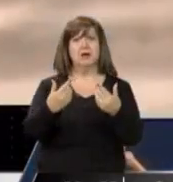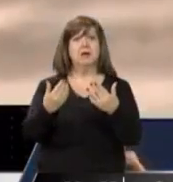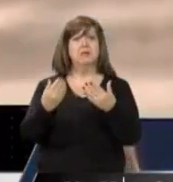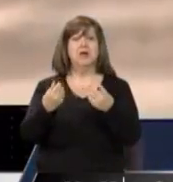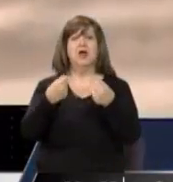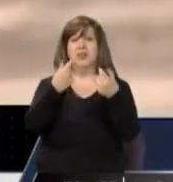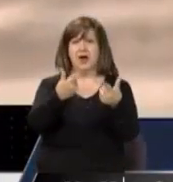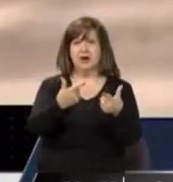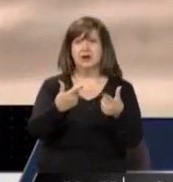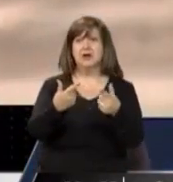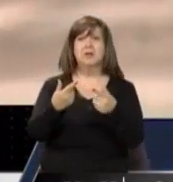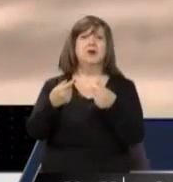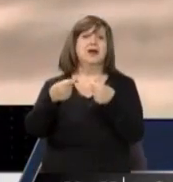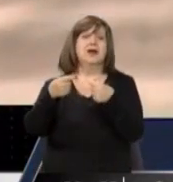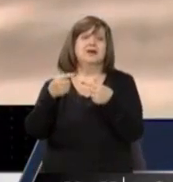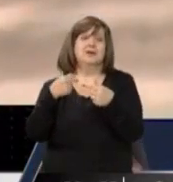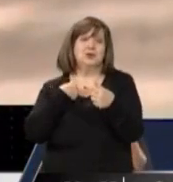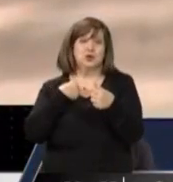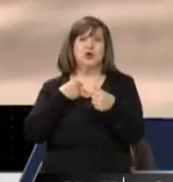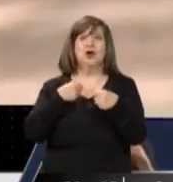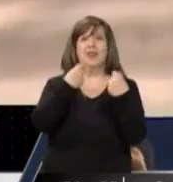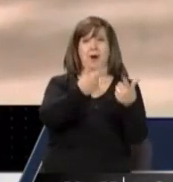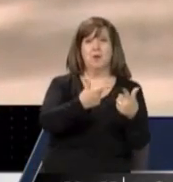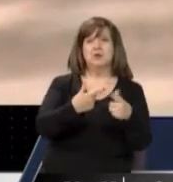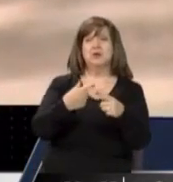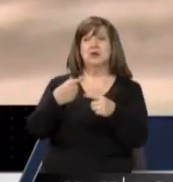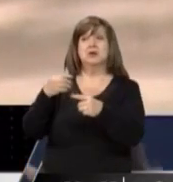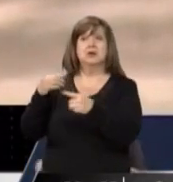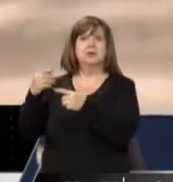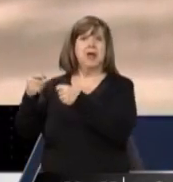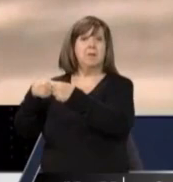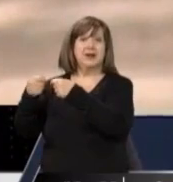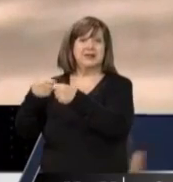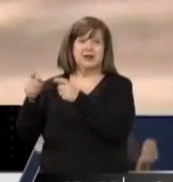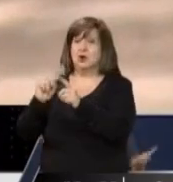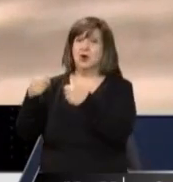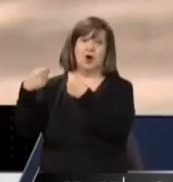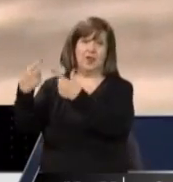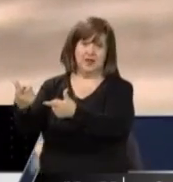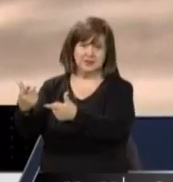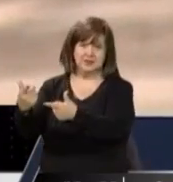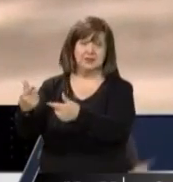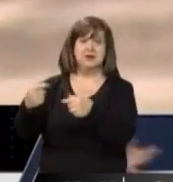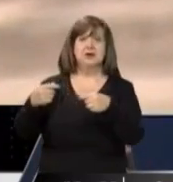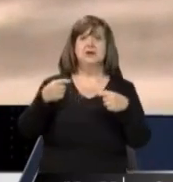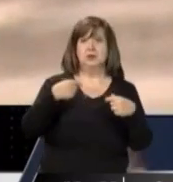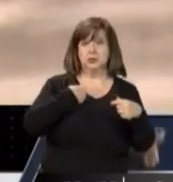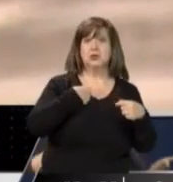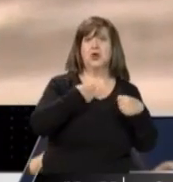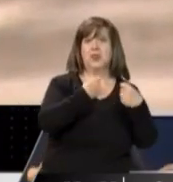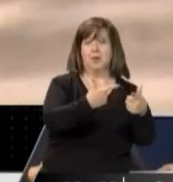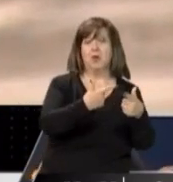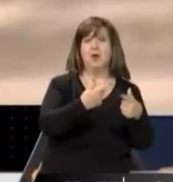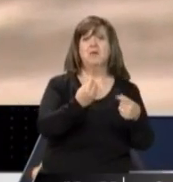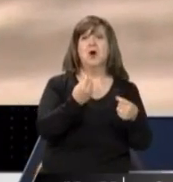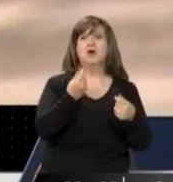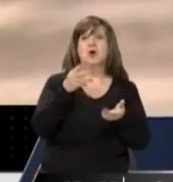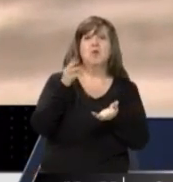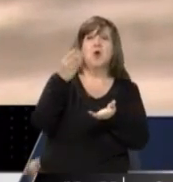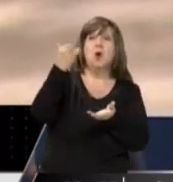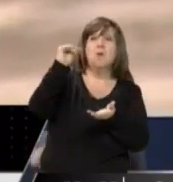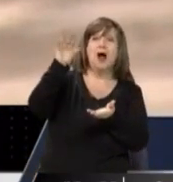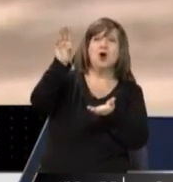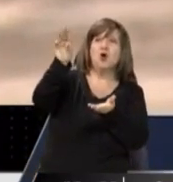porque no son negocios y Porque además muchos de ustedes con millones de argentinos no pueden acceder a un crédito